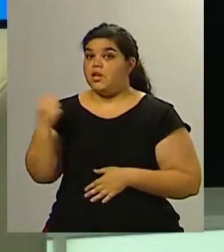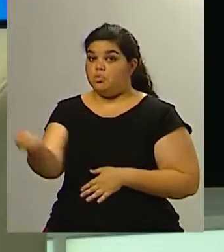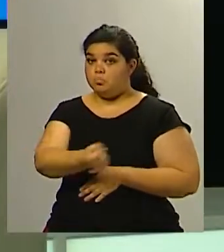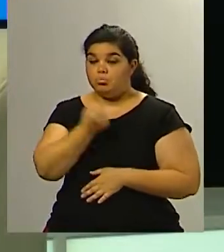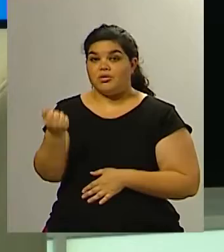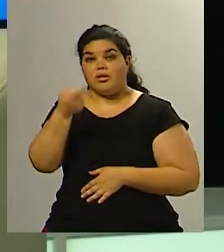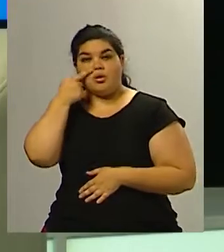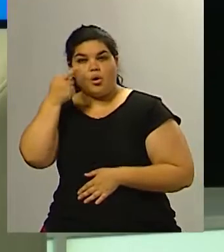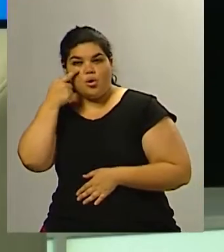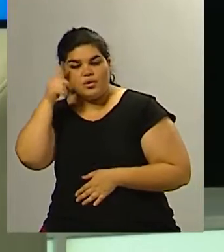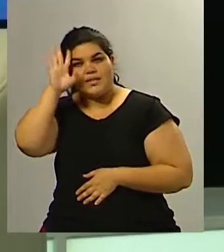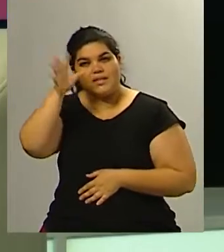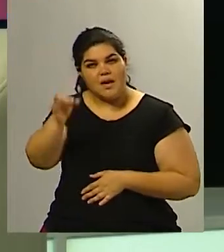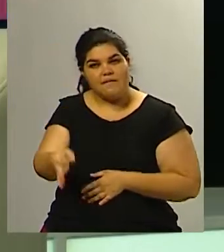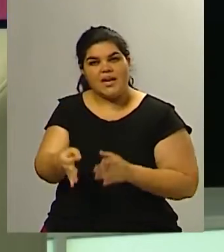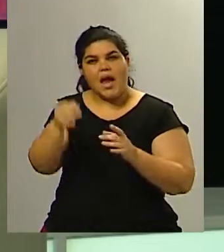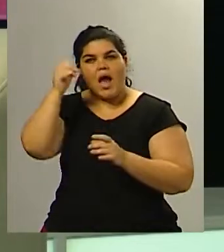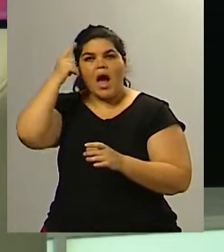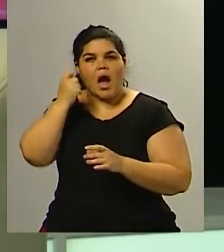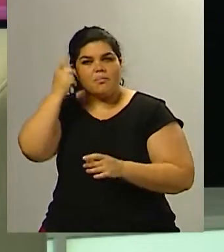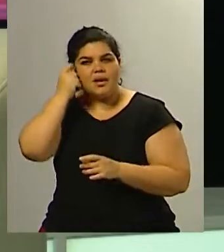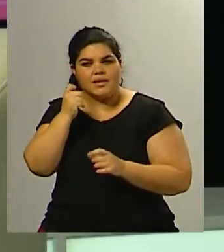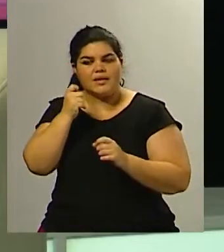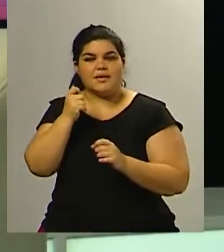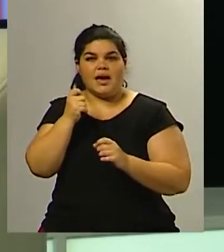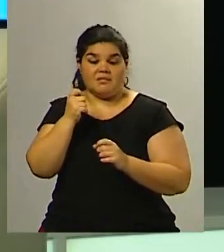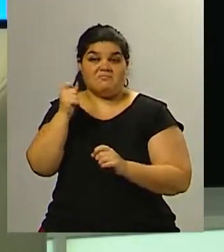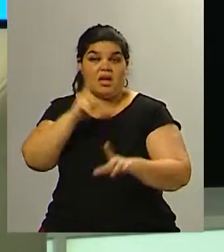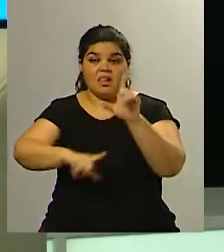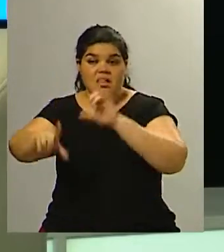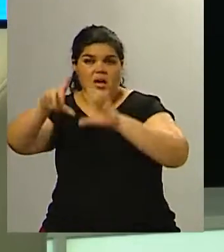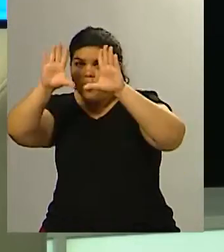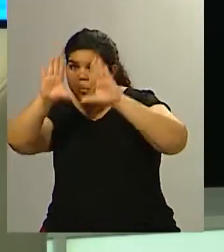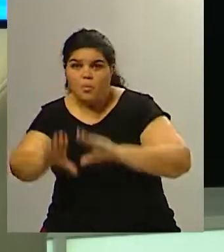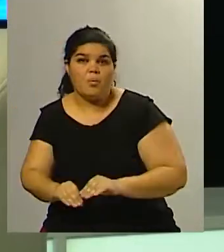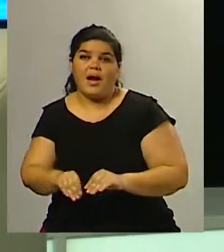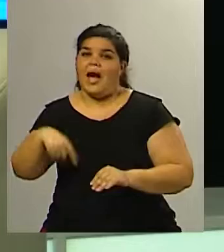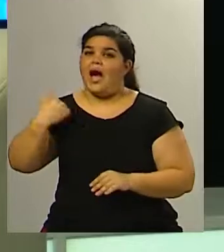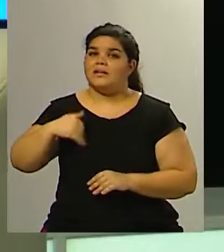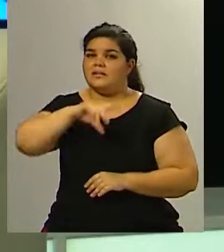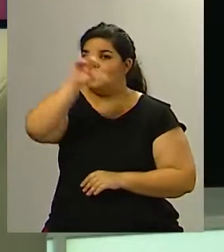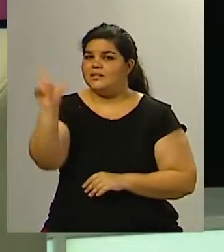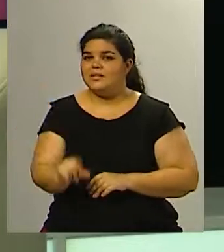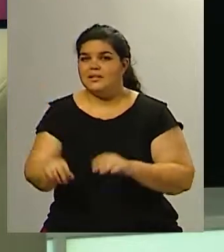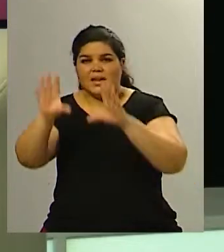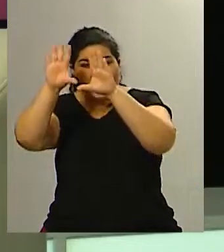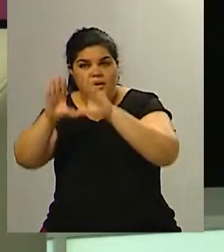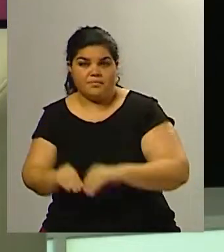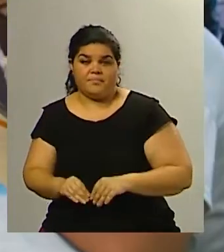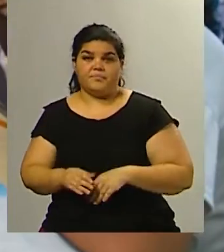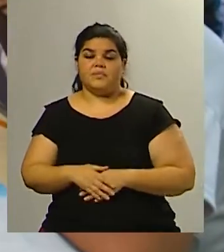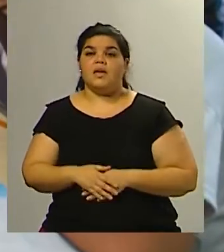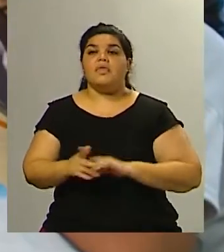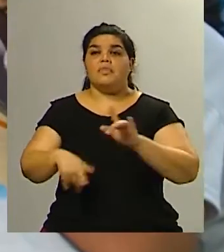el aprendizaje, ¿sí?, en estas áreas en todo el país. ¿No? A nivel, la información después se brinda a